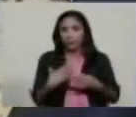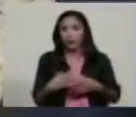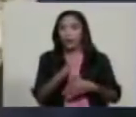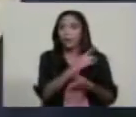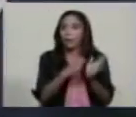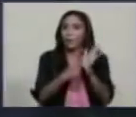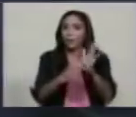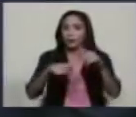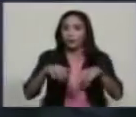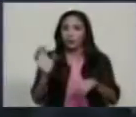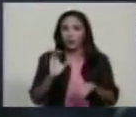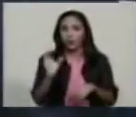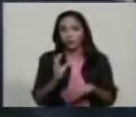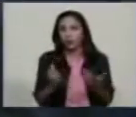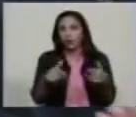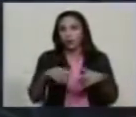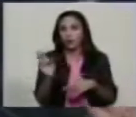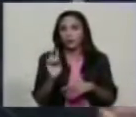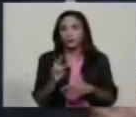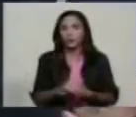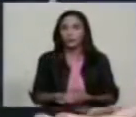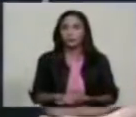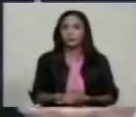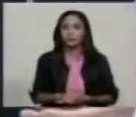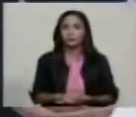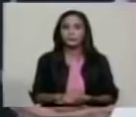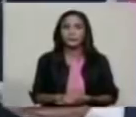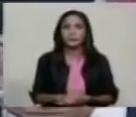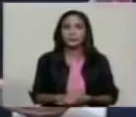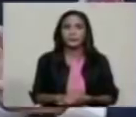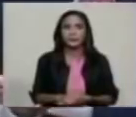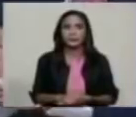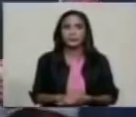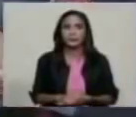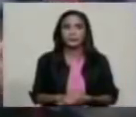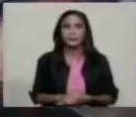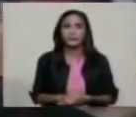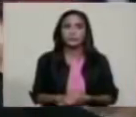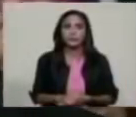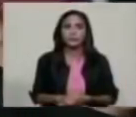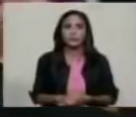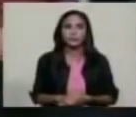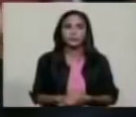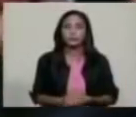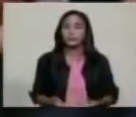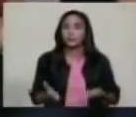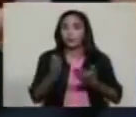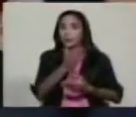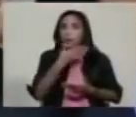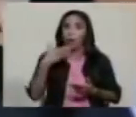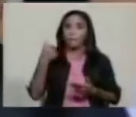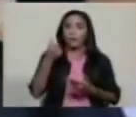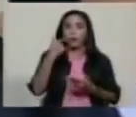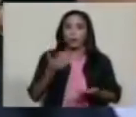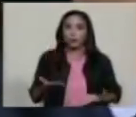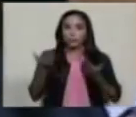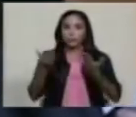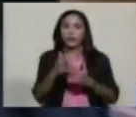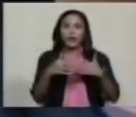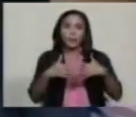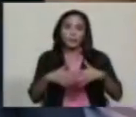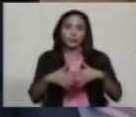Venezuela. Ser los mejores. Señor Fernando Villamizar, vocero el día de hoy de los